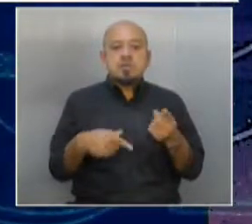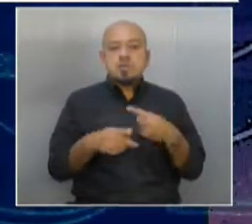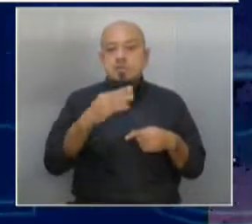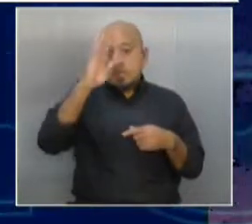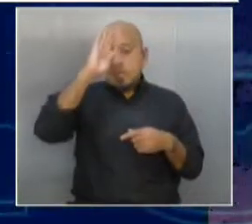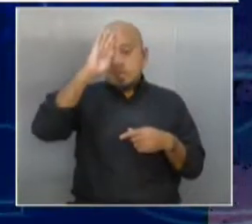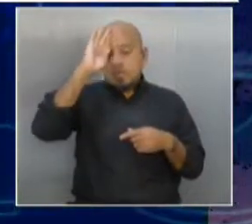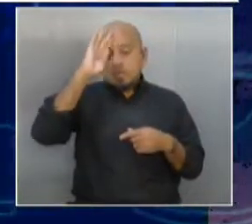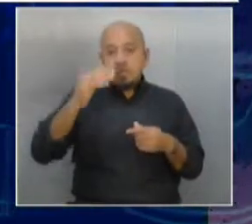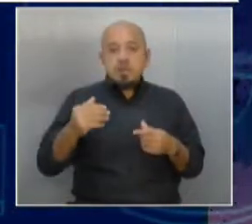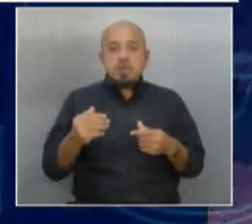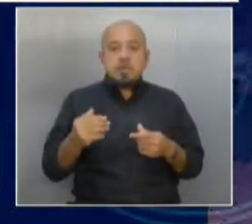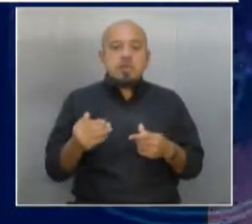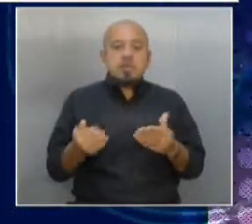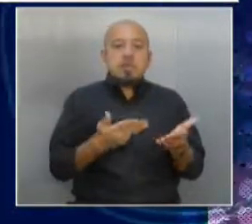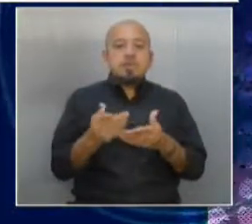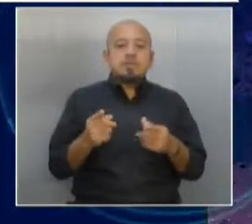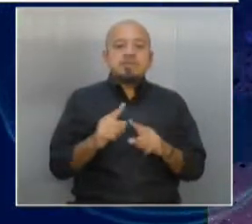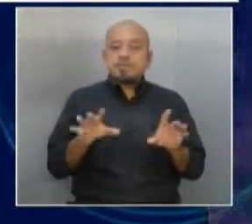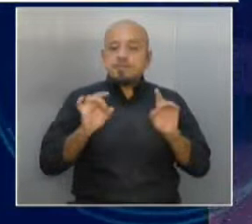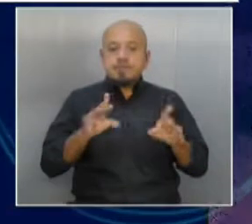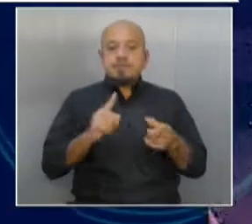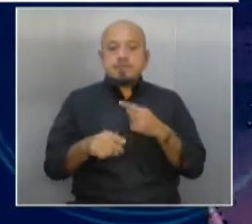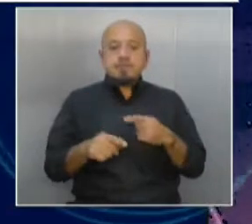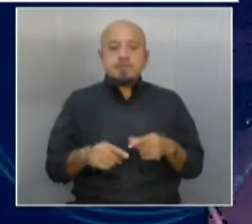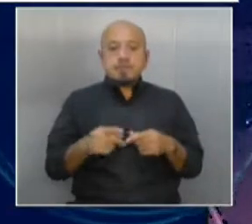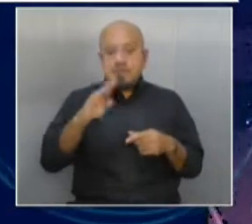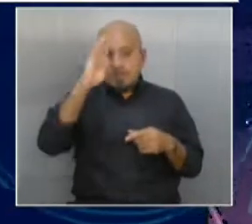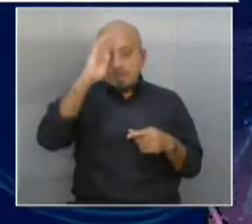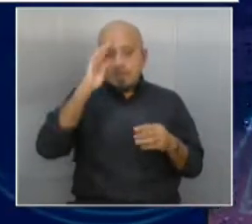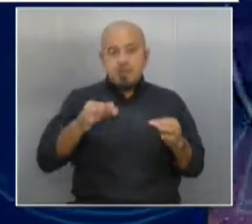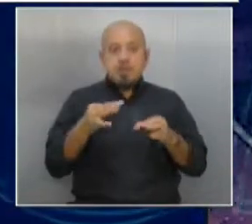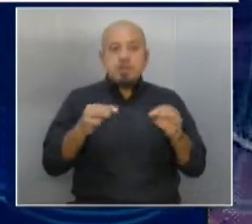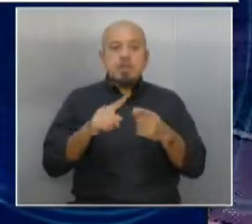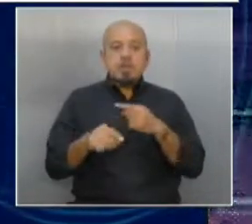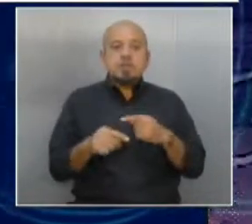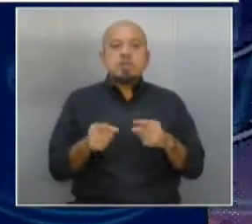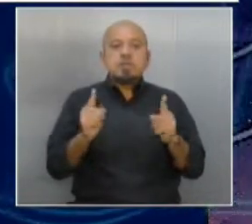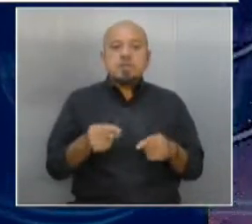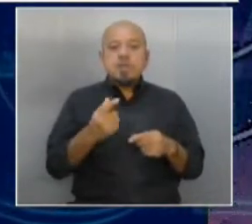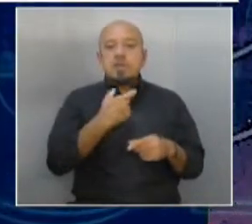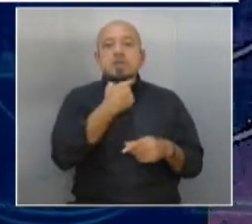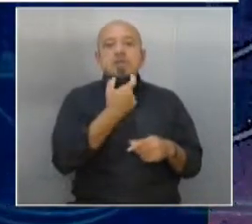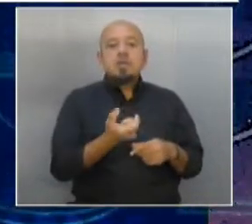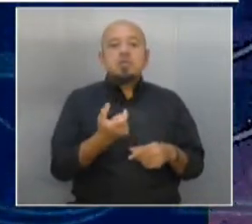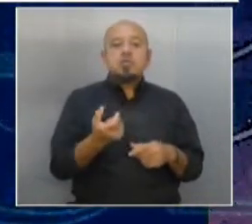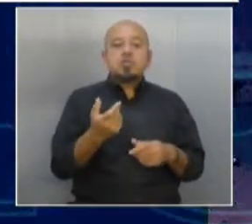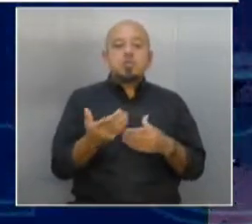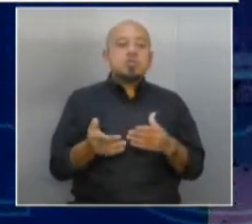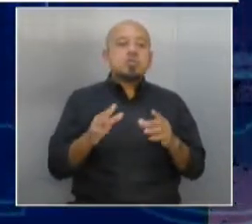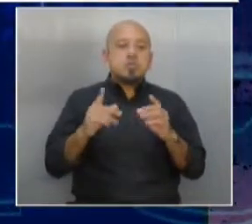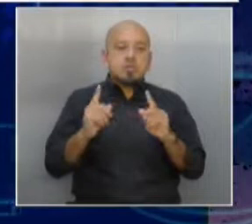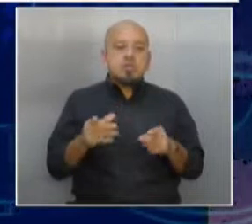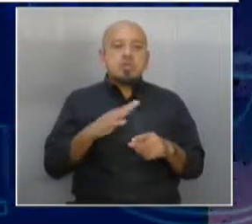aprendizaje y compartir no solamente las canciones y aprender arreglos y ejercitar la voz y poder transmitir o compartir con